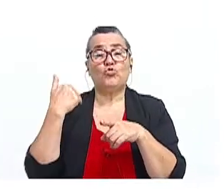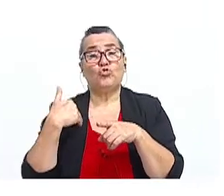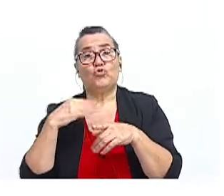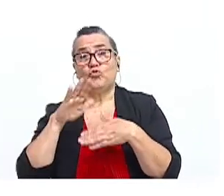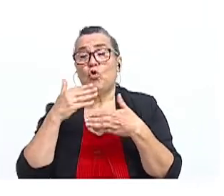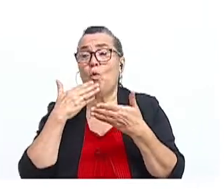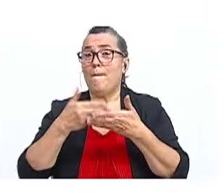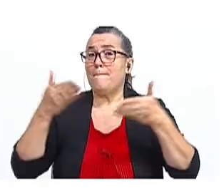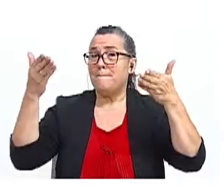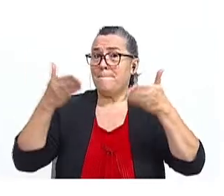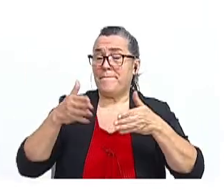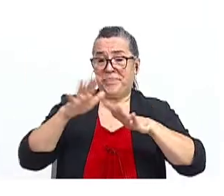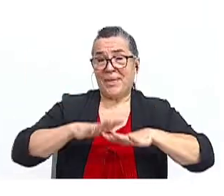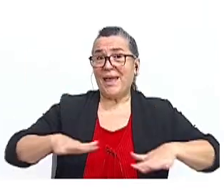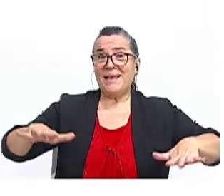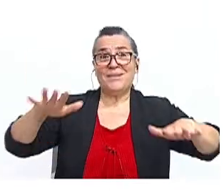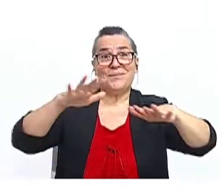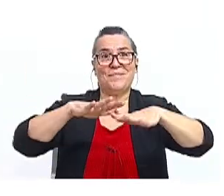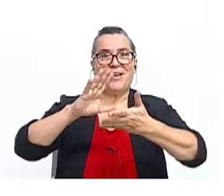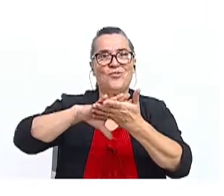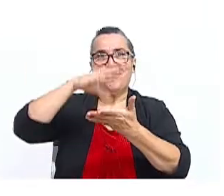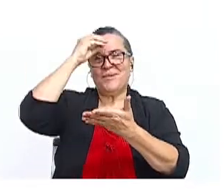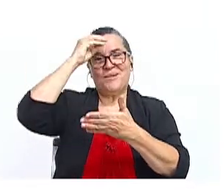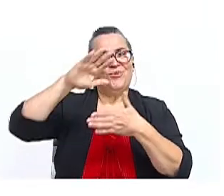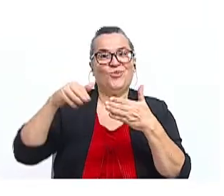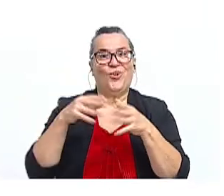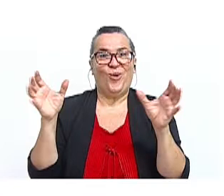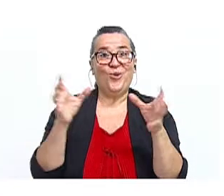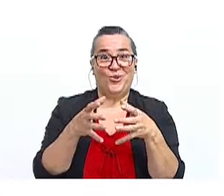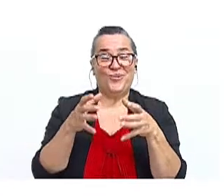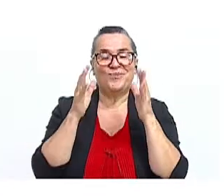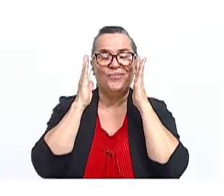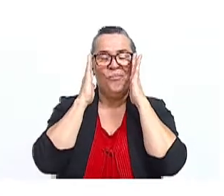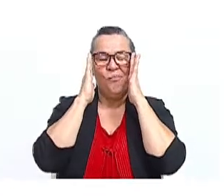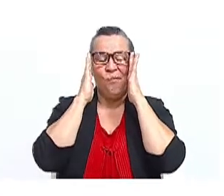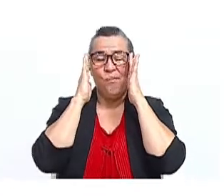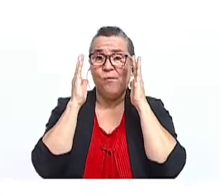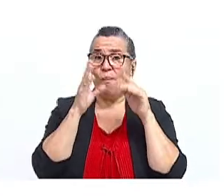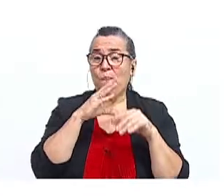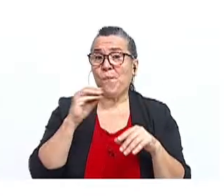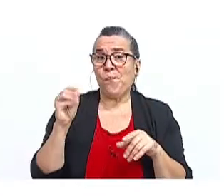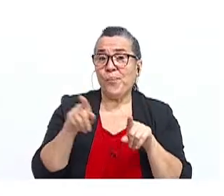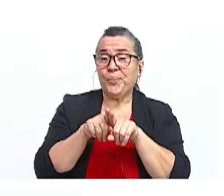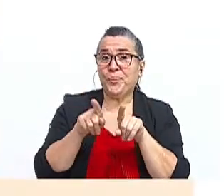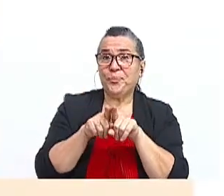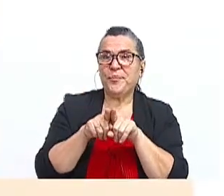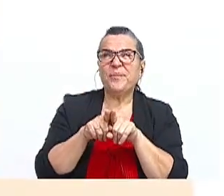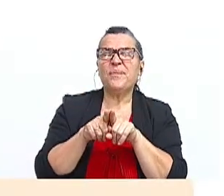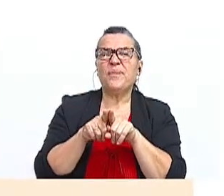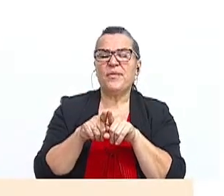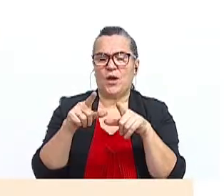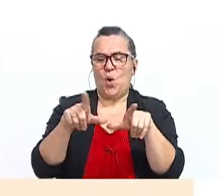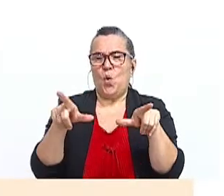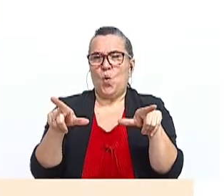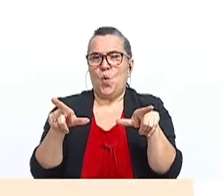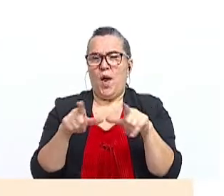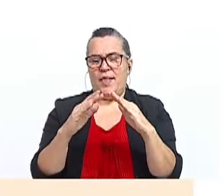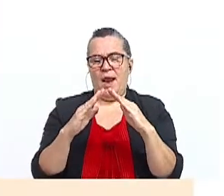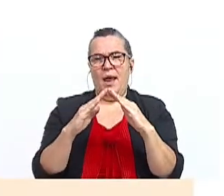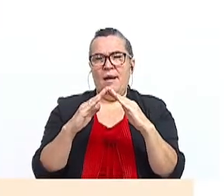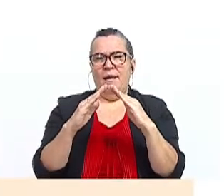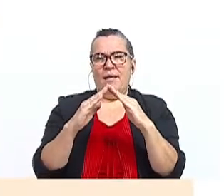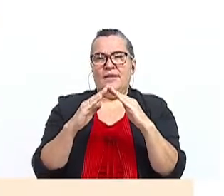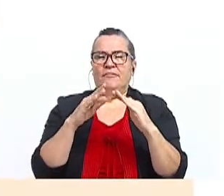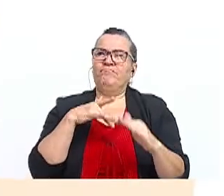acá, en este espacio, vamos a aprender todos. Y colóquense en el lugar de la casa donde